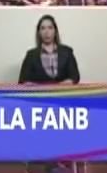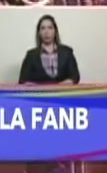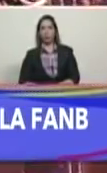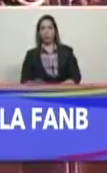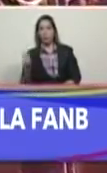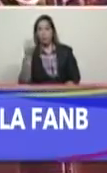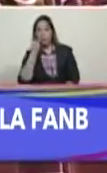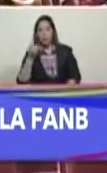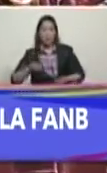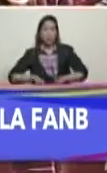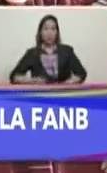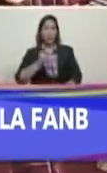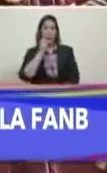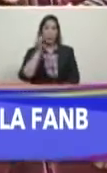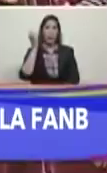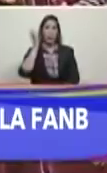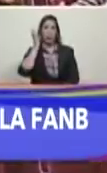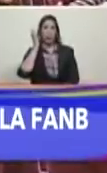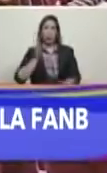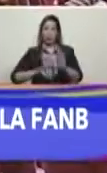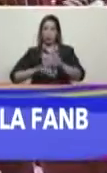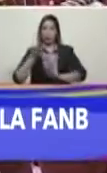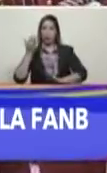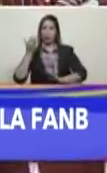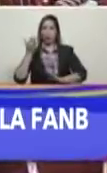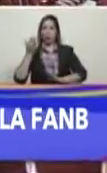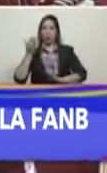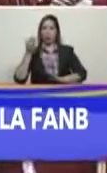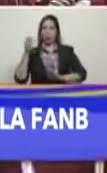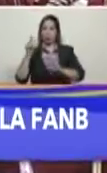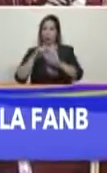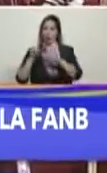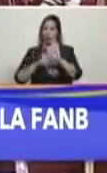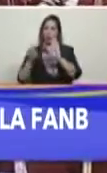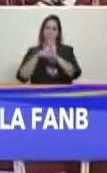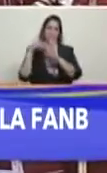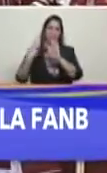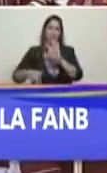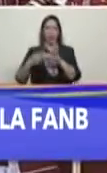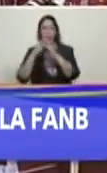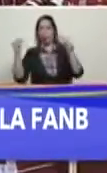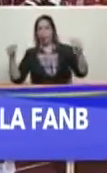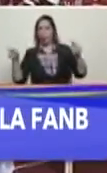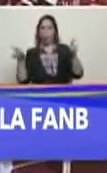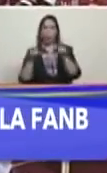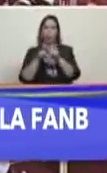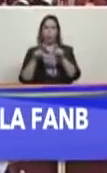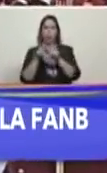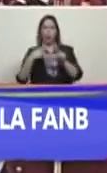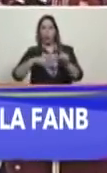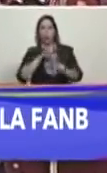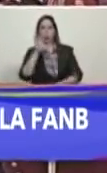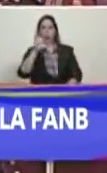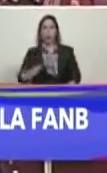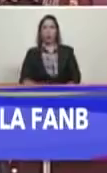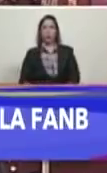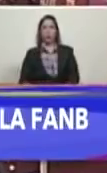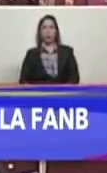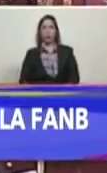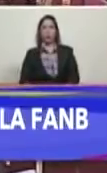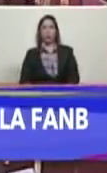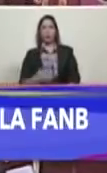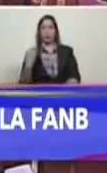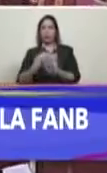hija y salir a cumplir el deber con todos y con todas. Siempre lo decía